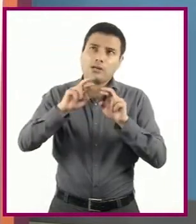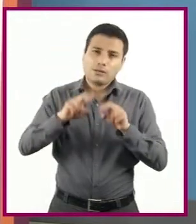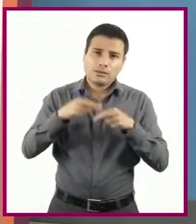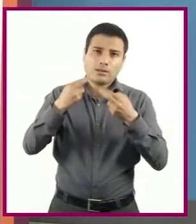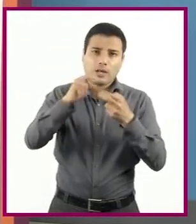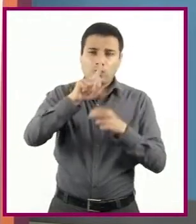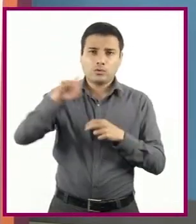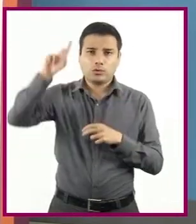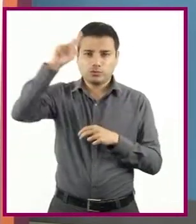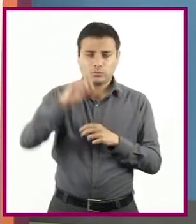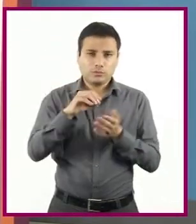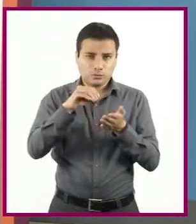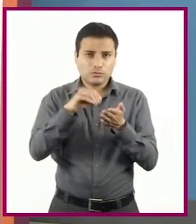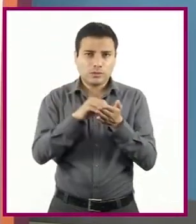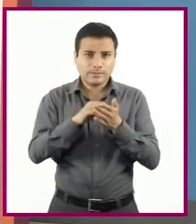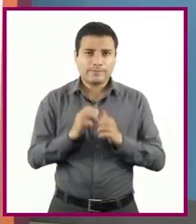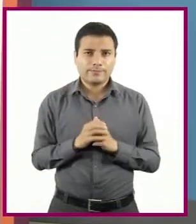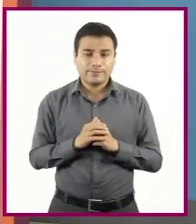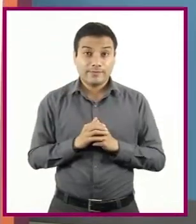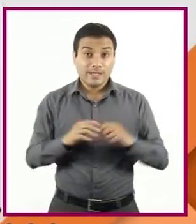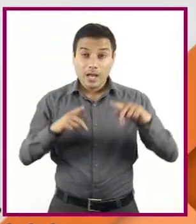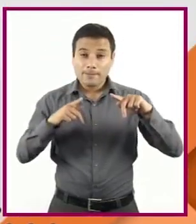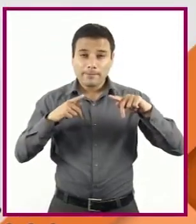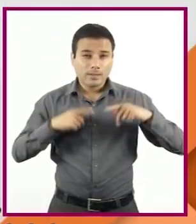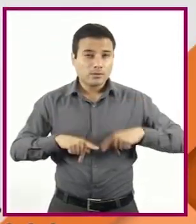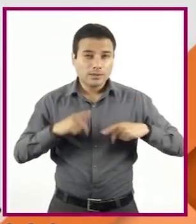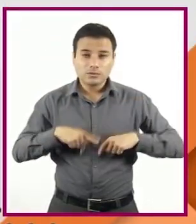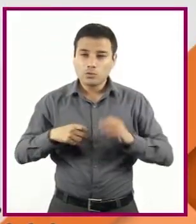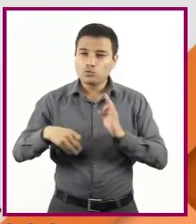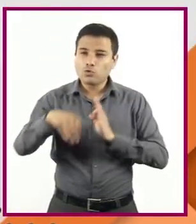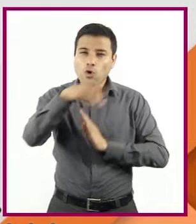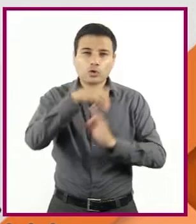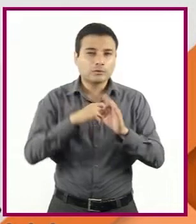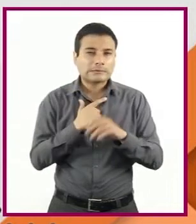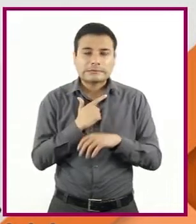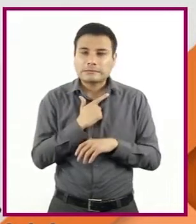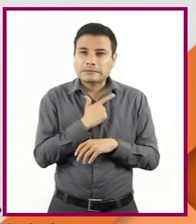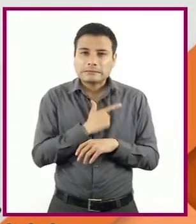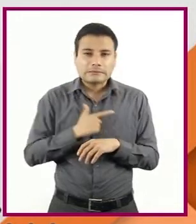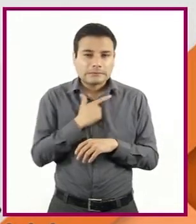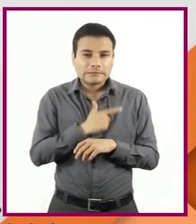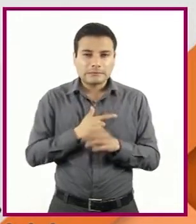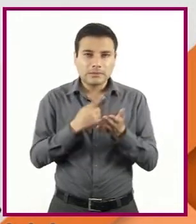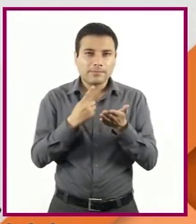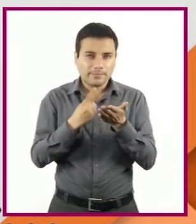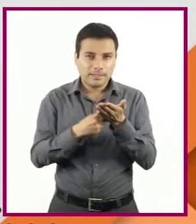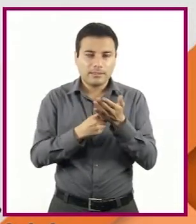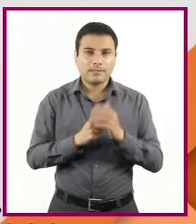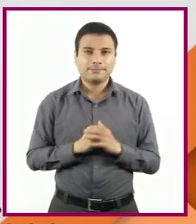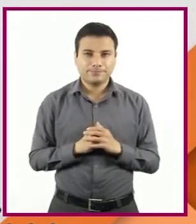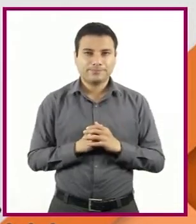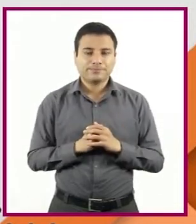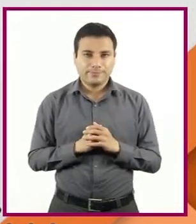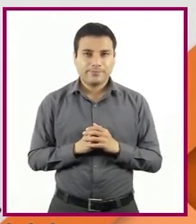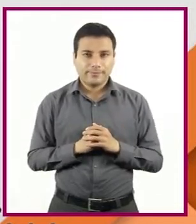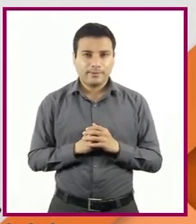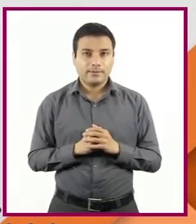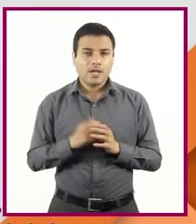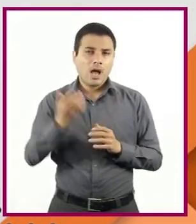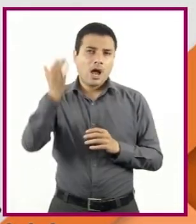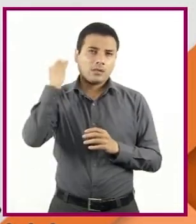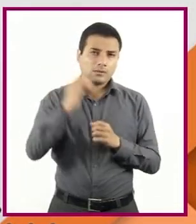un producto muy cotizado en toda Mesoamérica. Las primeras noticias que se tienen de ella se remontan entre los